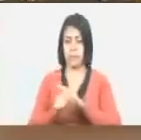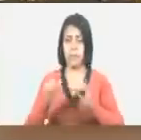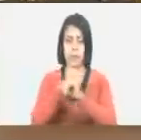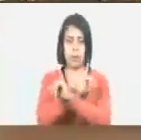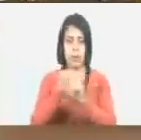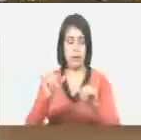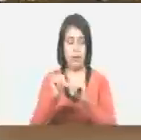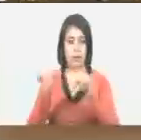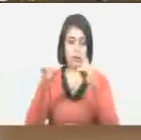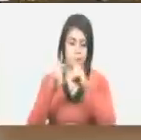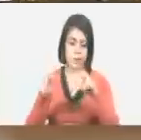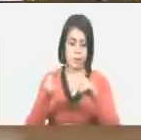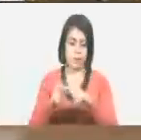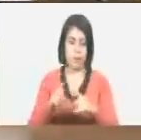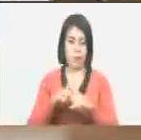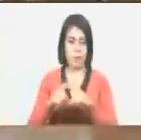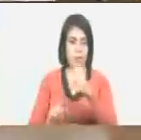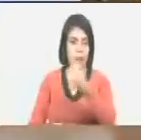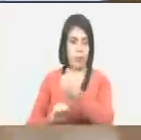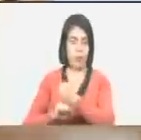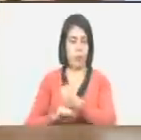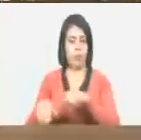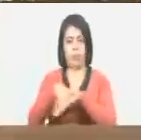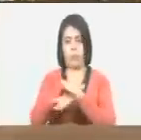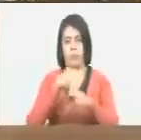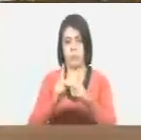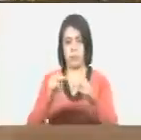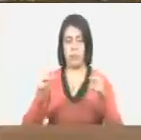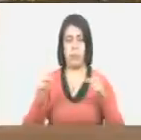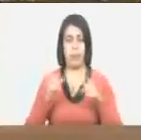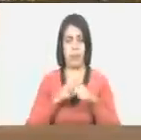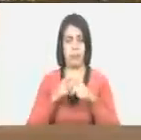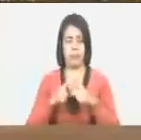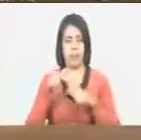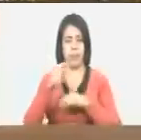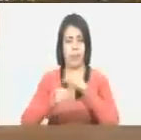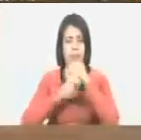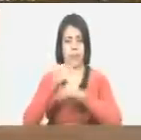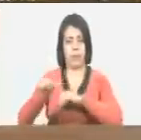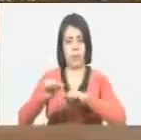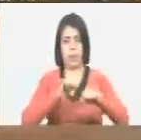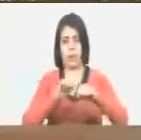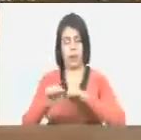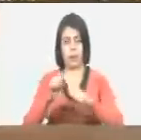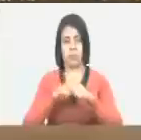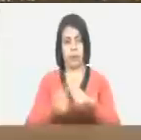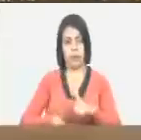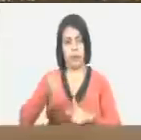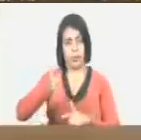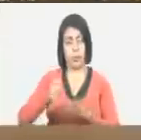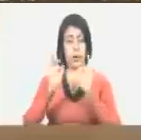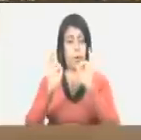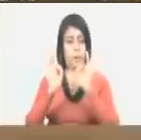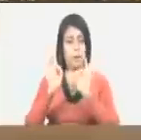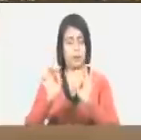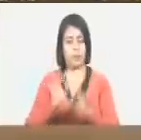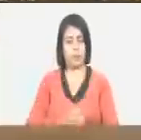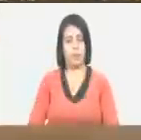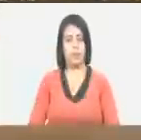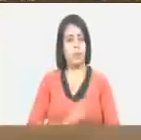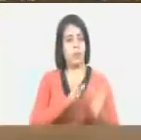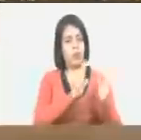mediante resolución debidamente fundada del Ministerio Público, ejerciendo la acción ante el Tribunal Especializado